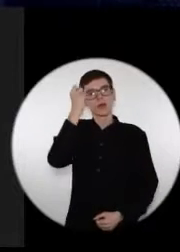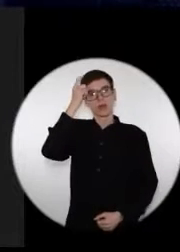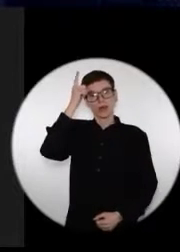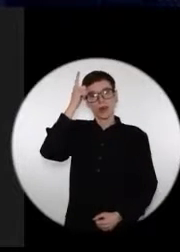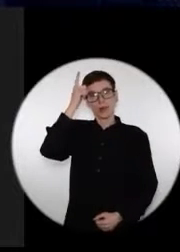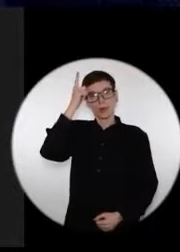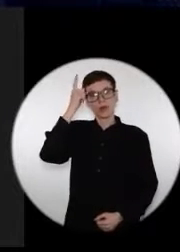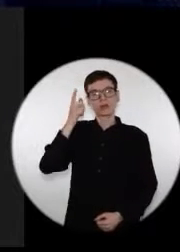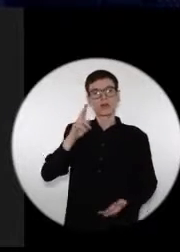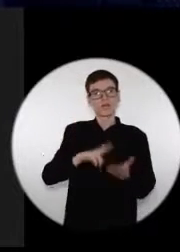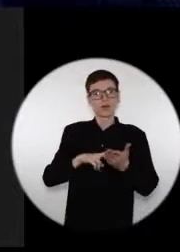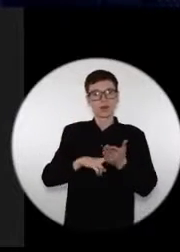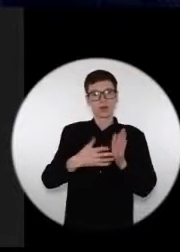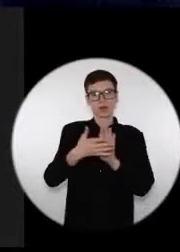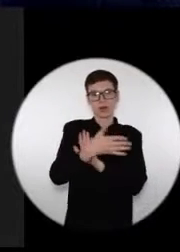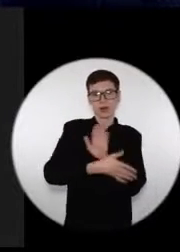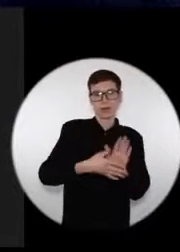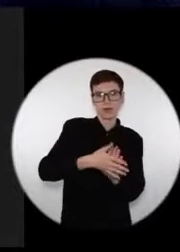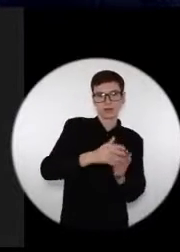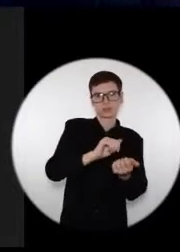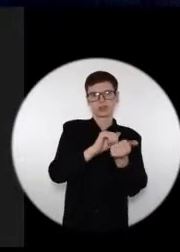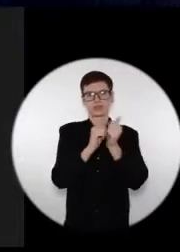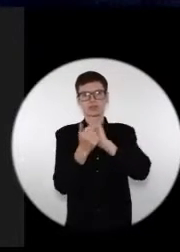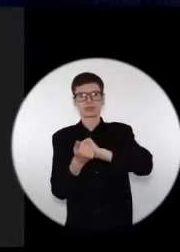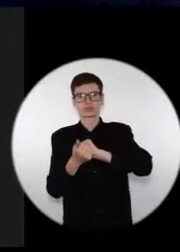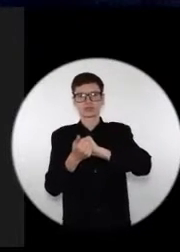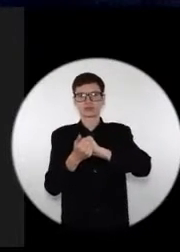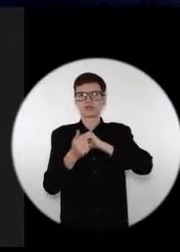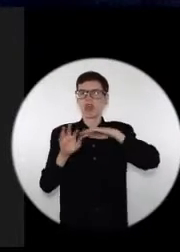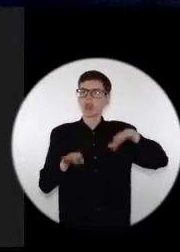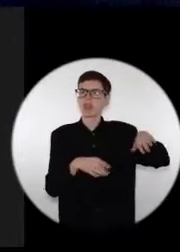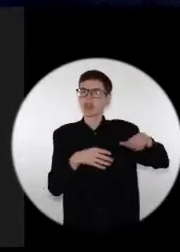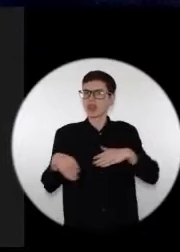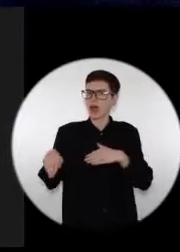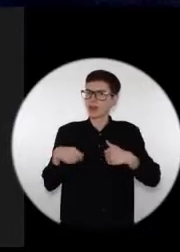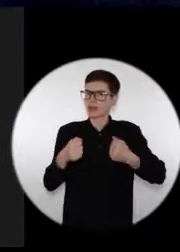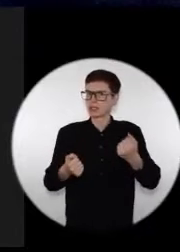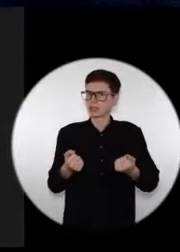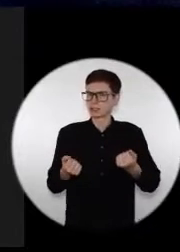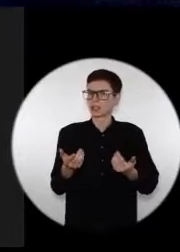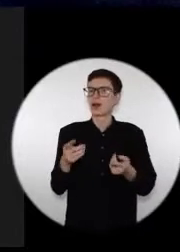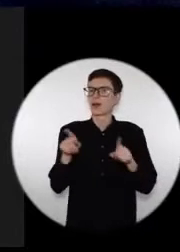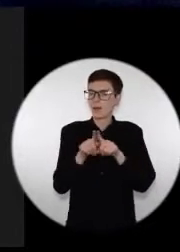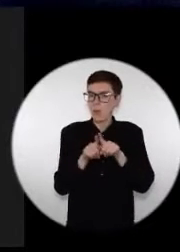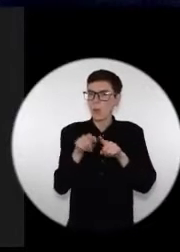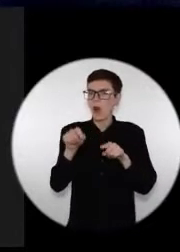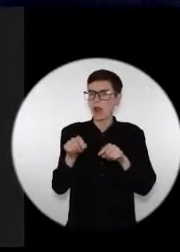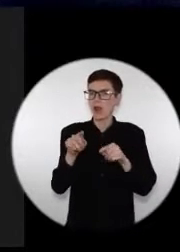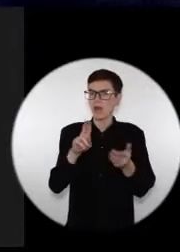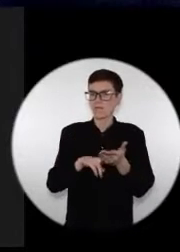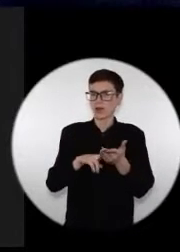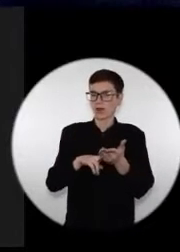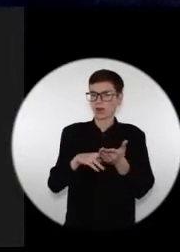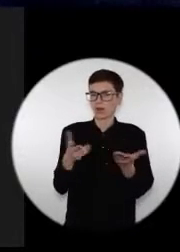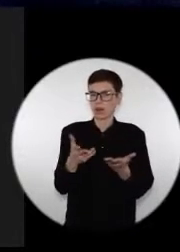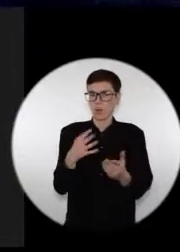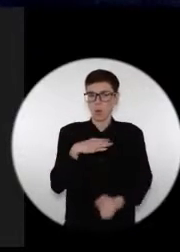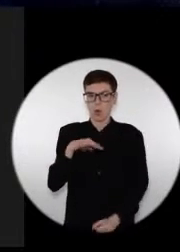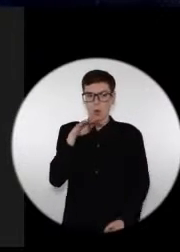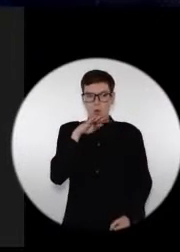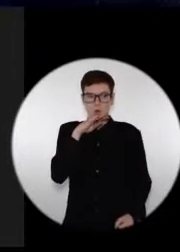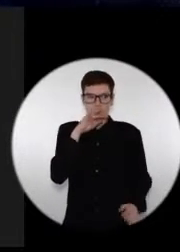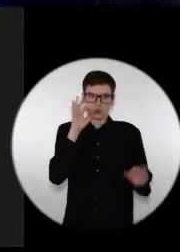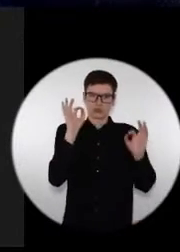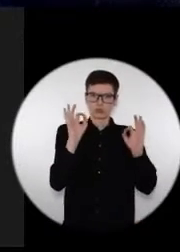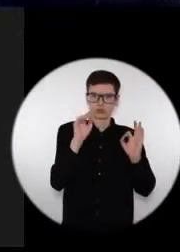tú tienes unos vídeos y publicados uno se da cuenta que ya se pasa de la lengua de señas se pasa hacia la danza entonces ahí hay